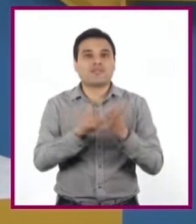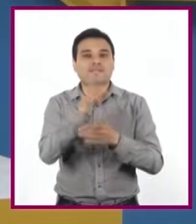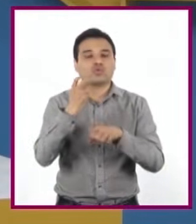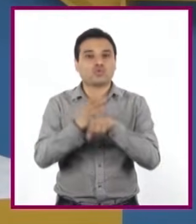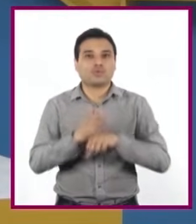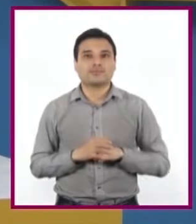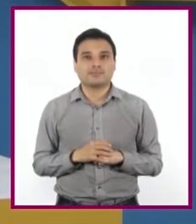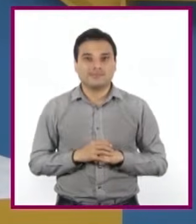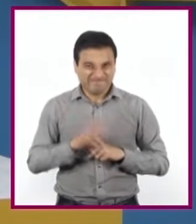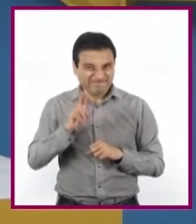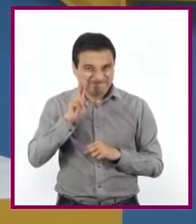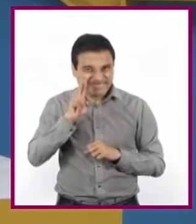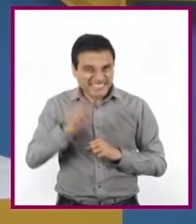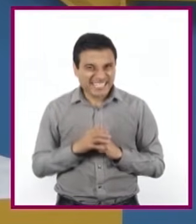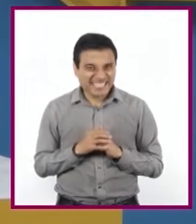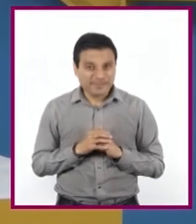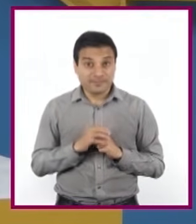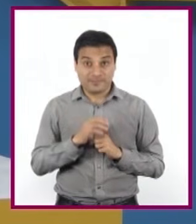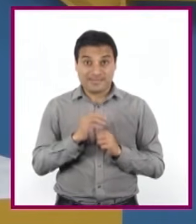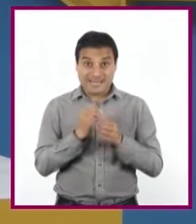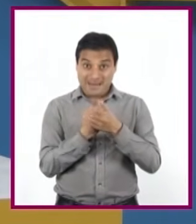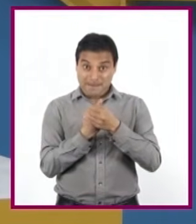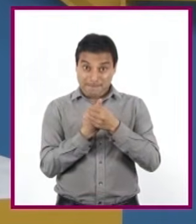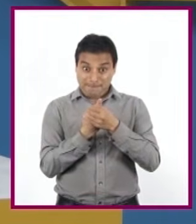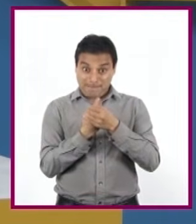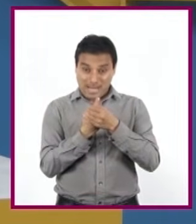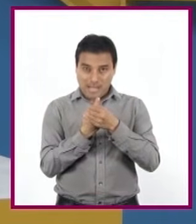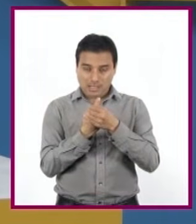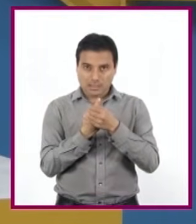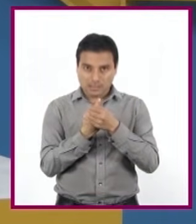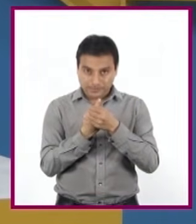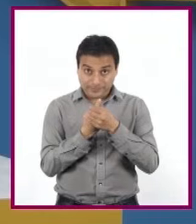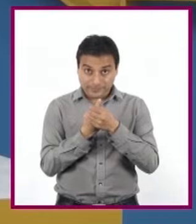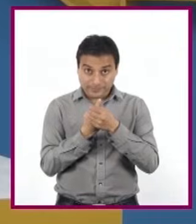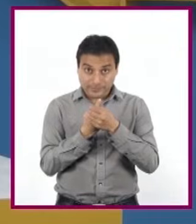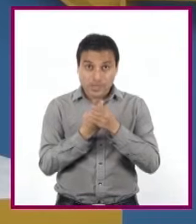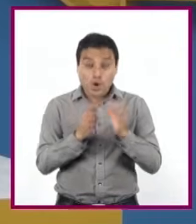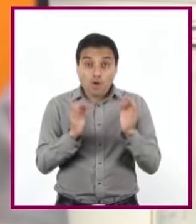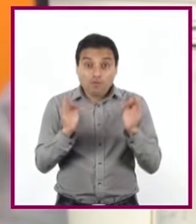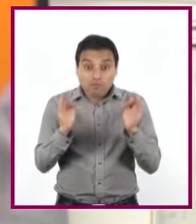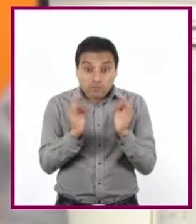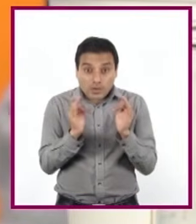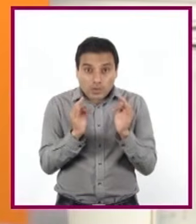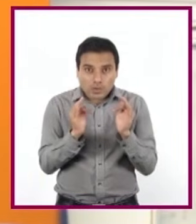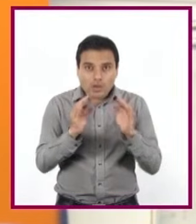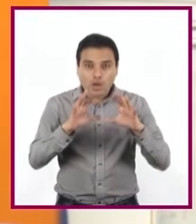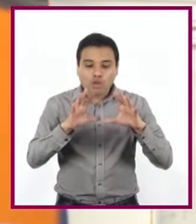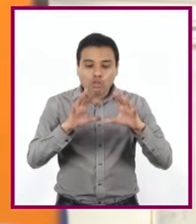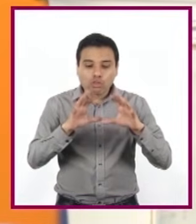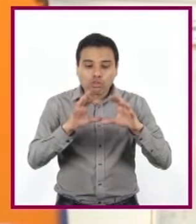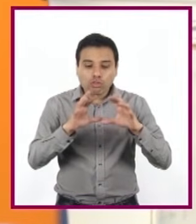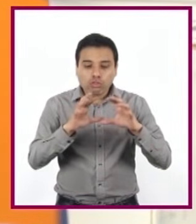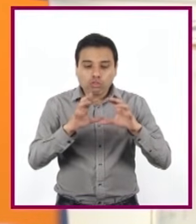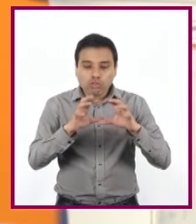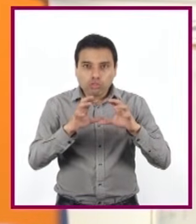puede observar que la parafina de la vela se solidificó al enfriarse.